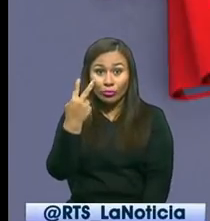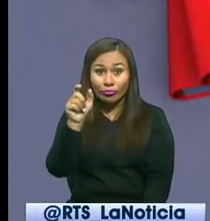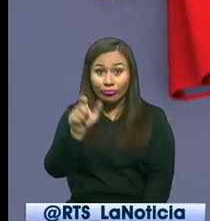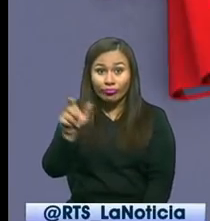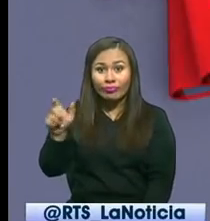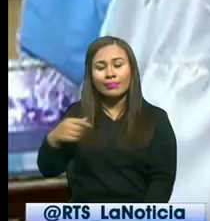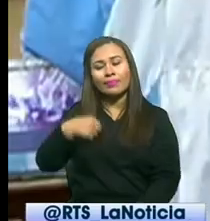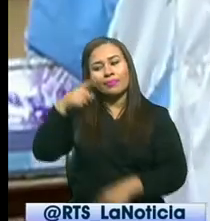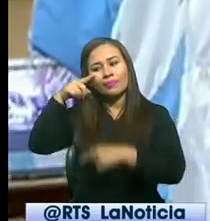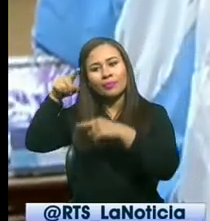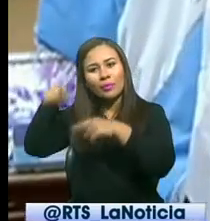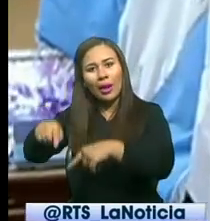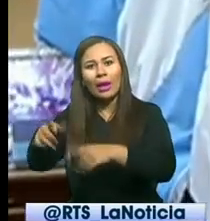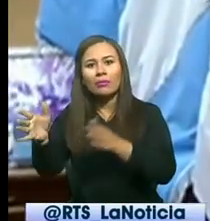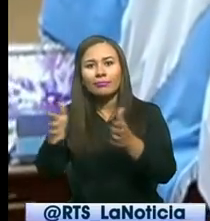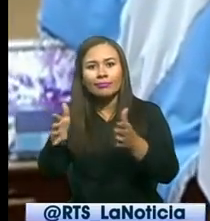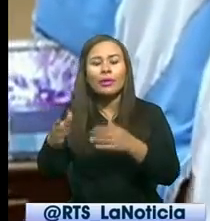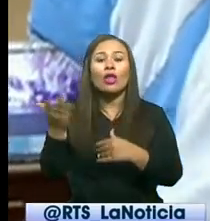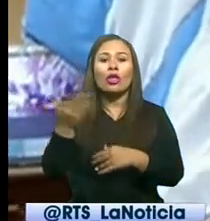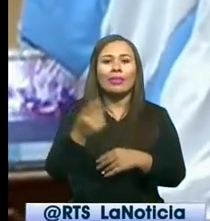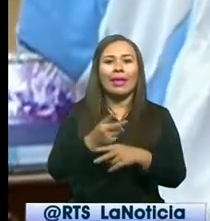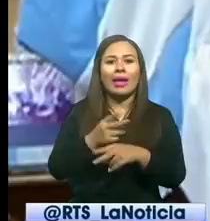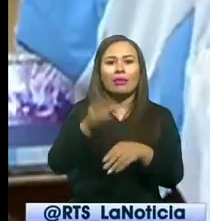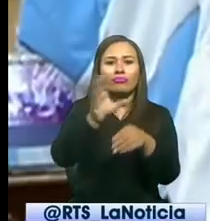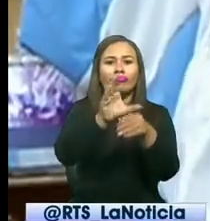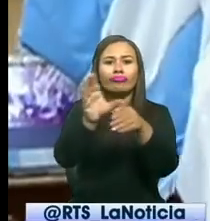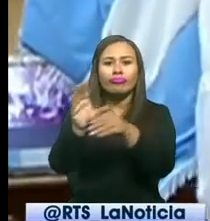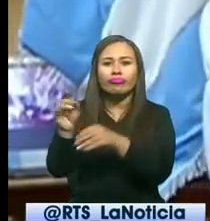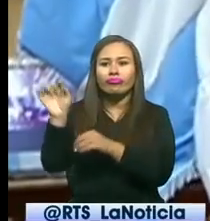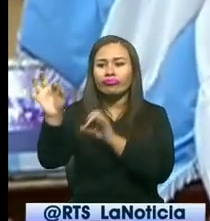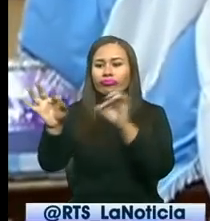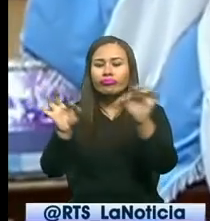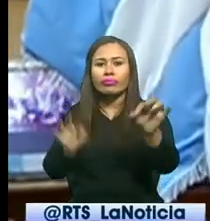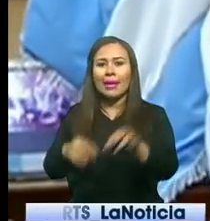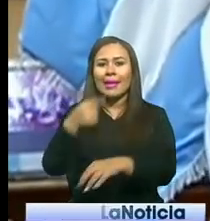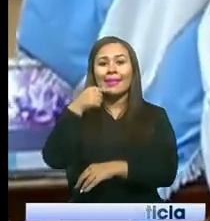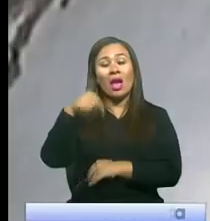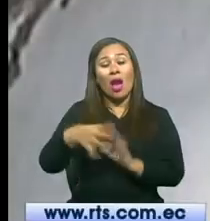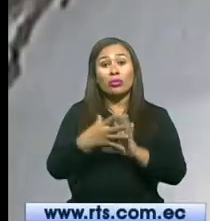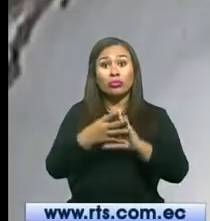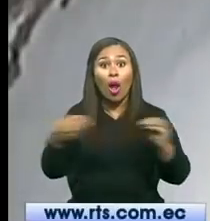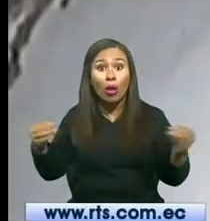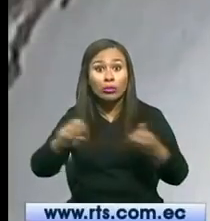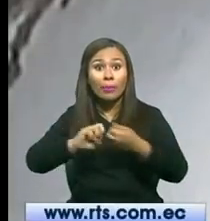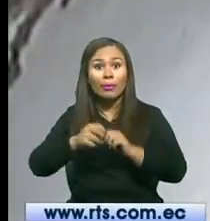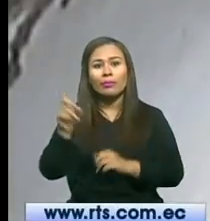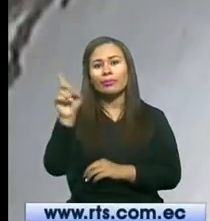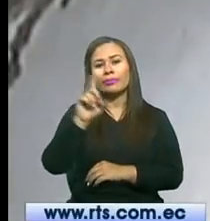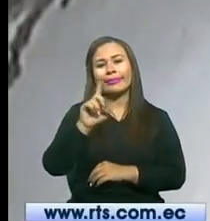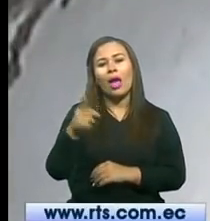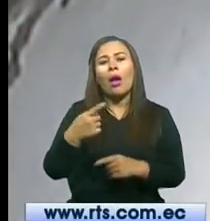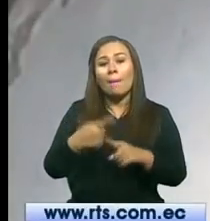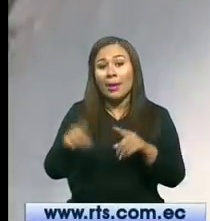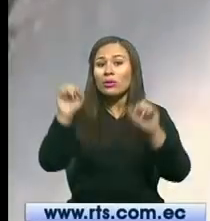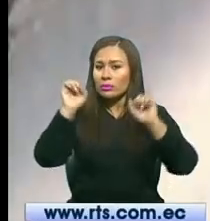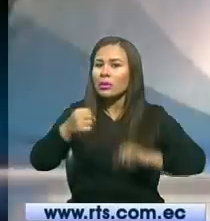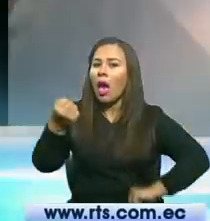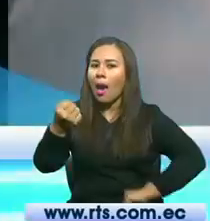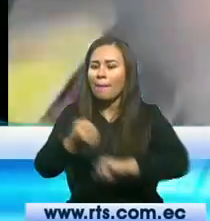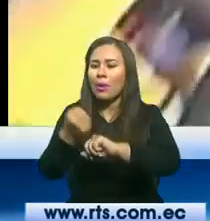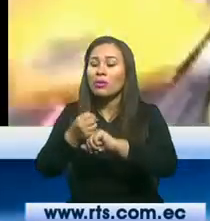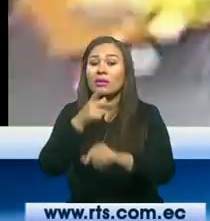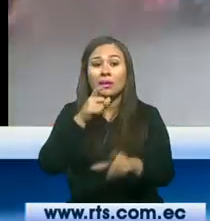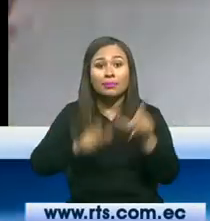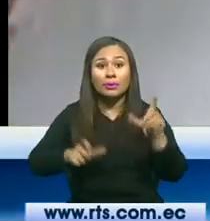el cantón. La vicealcaldesa Doménica Tabaqui cree que si bien esto no soluciona el problema delictivo, será de gran aporte a los habitantes de la